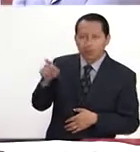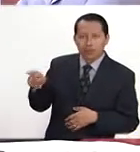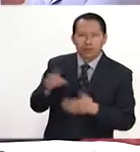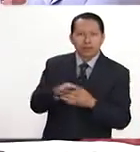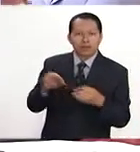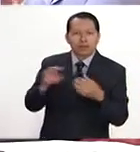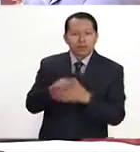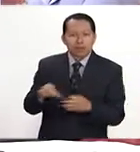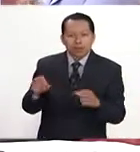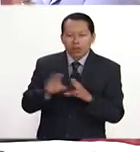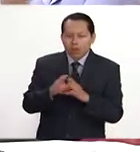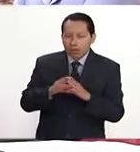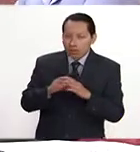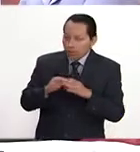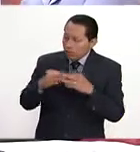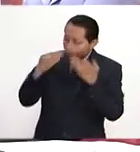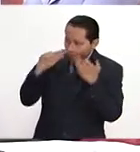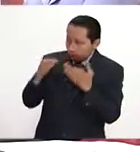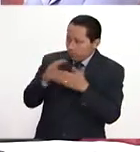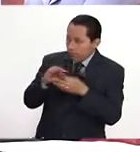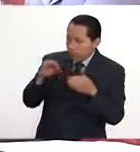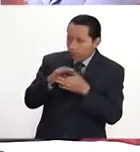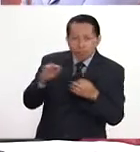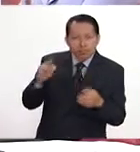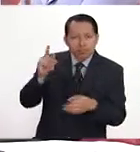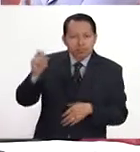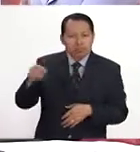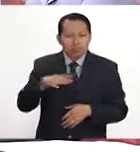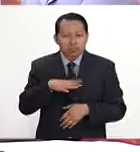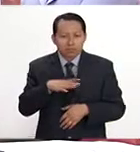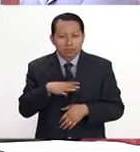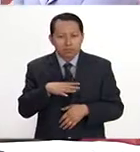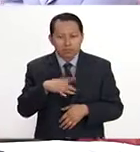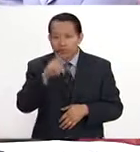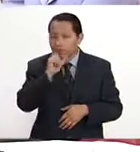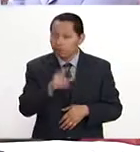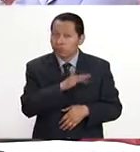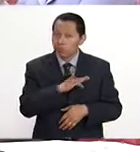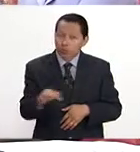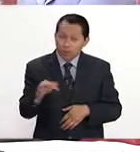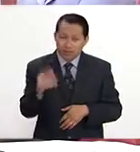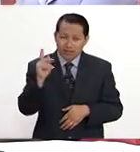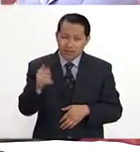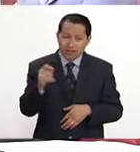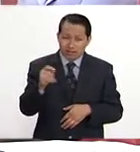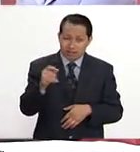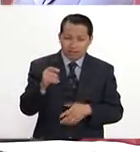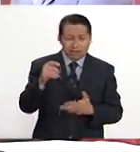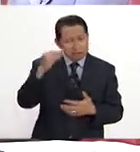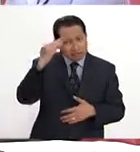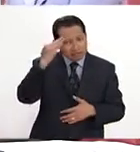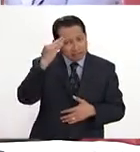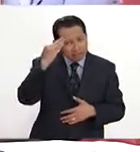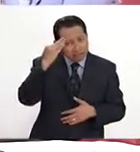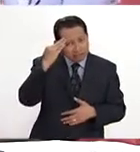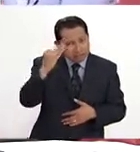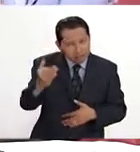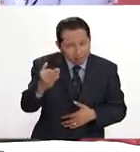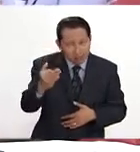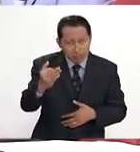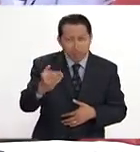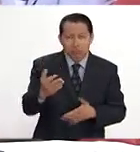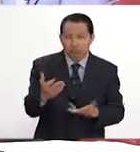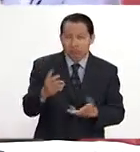acuerdo con lo que hemos visto, que esta renegociación pueda tardar todavía un tiempo más allá de